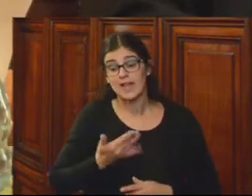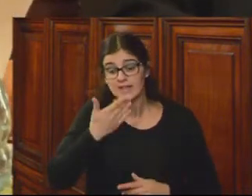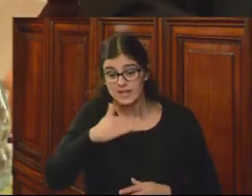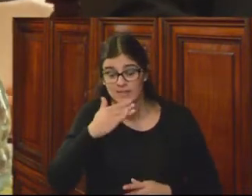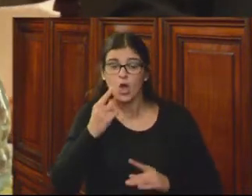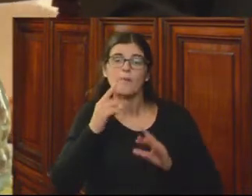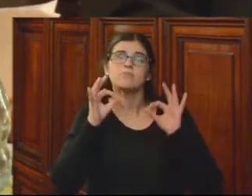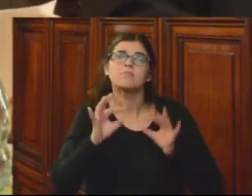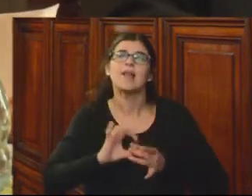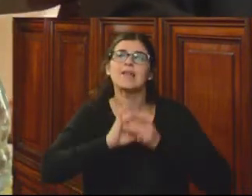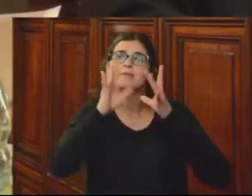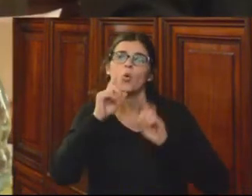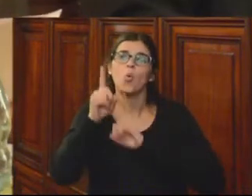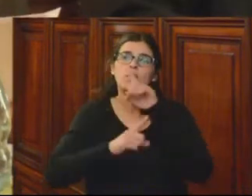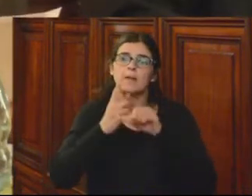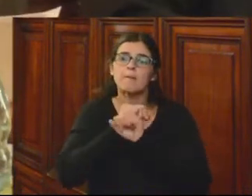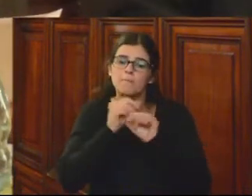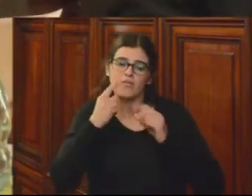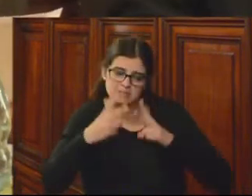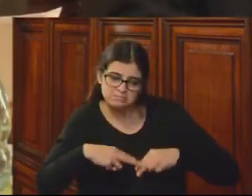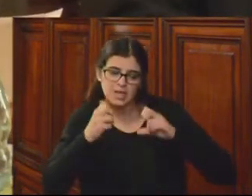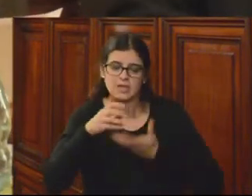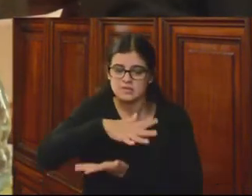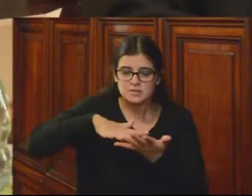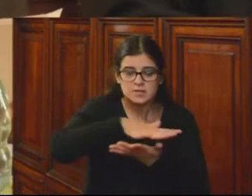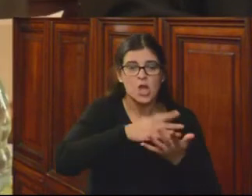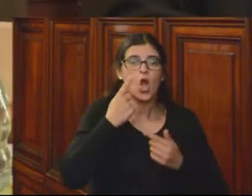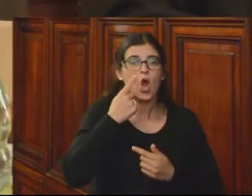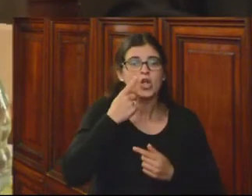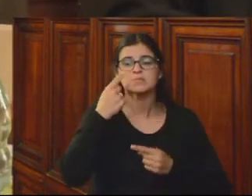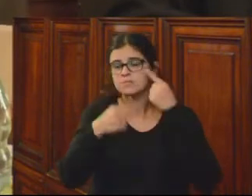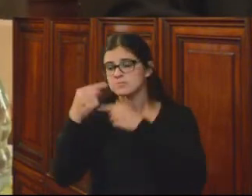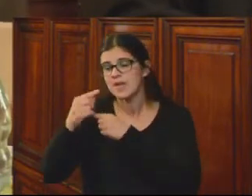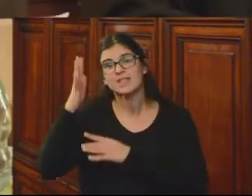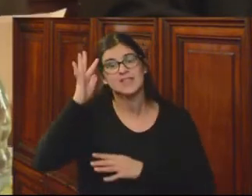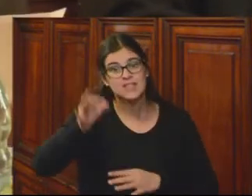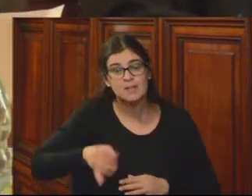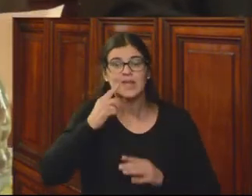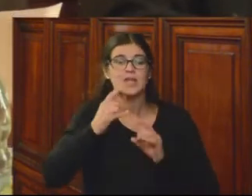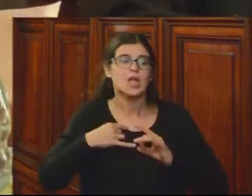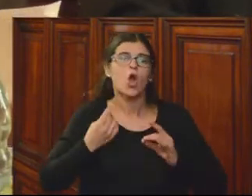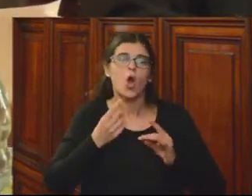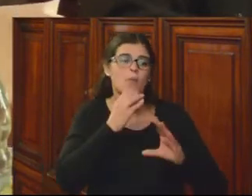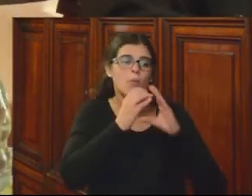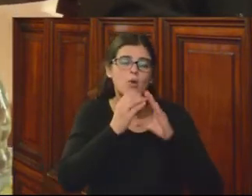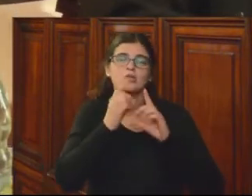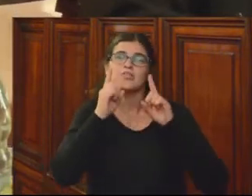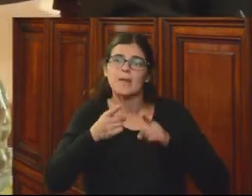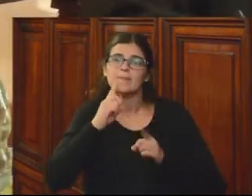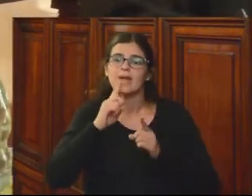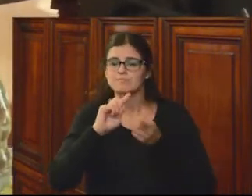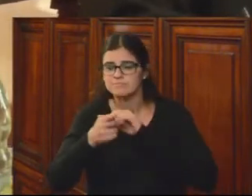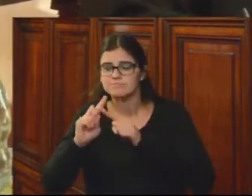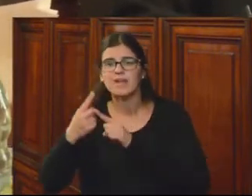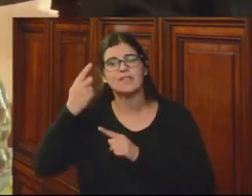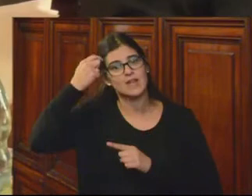la completa libertad de los universitarios para explorar todas las áreas del conocimiento y tendencias del saber y la transmisión, comunicación e intercambio de sus ideas